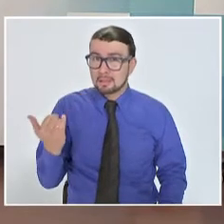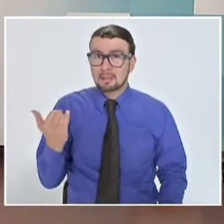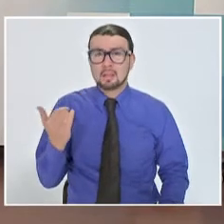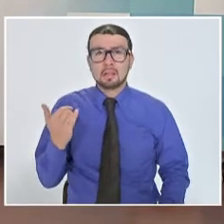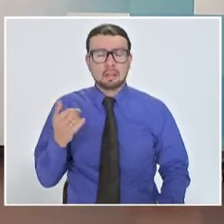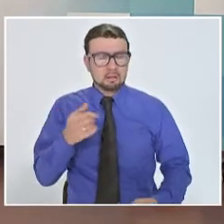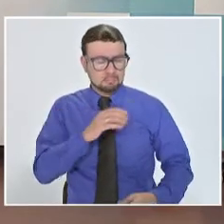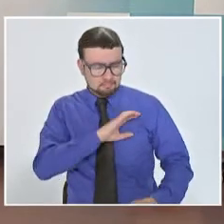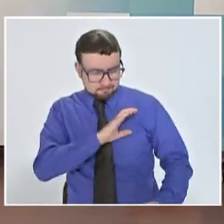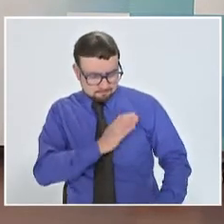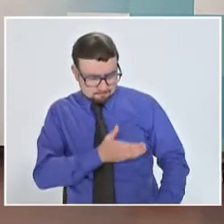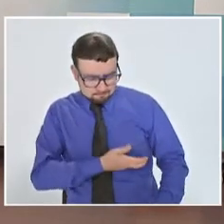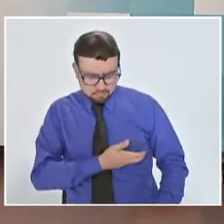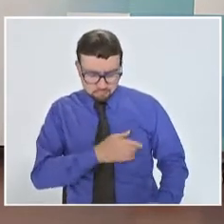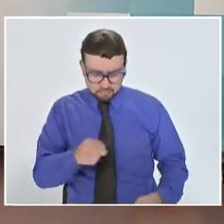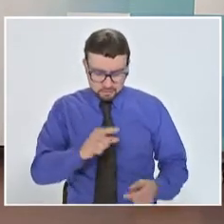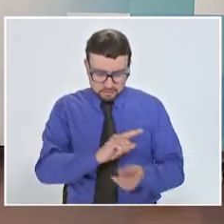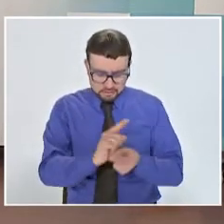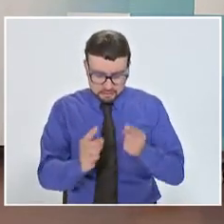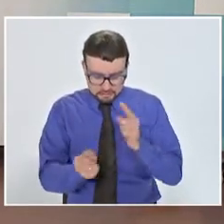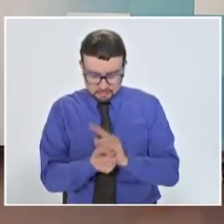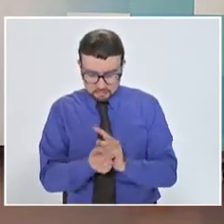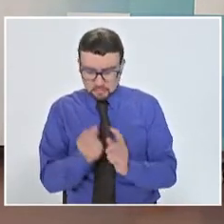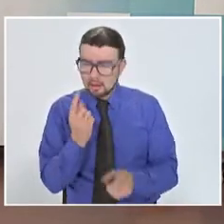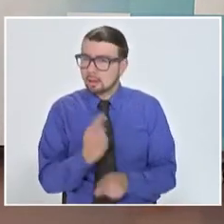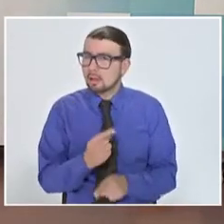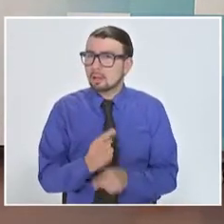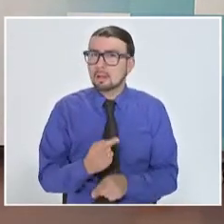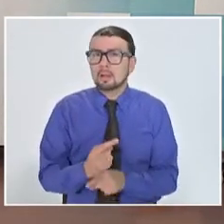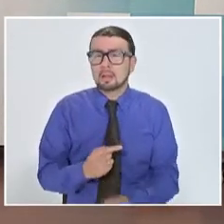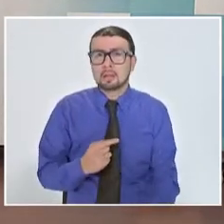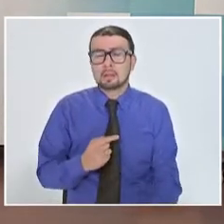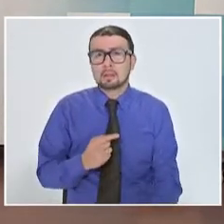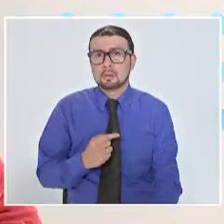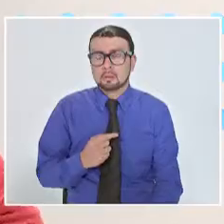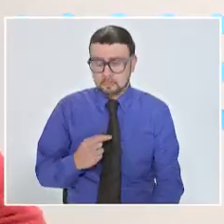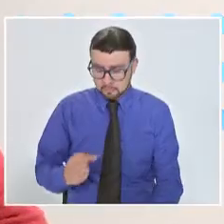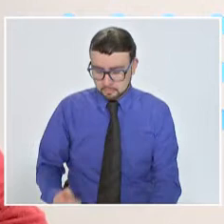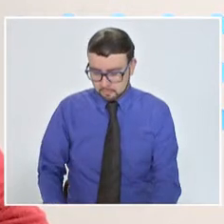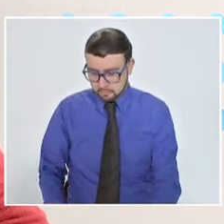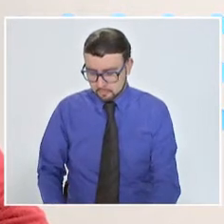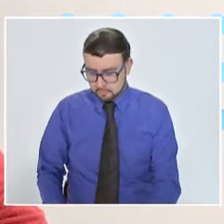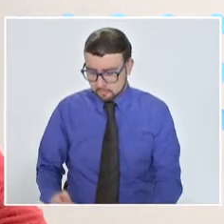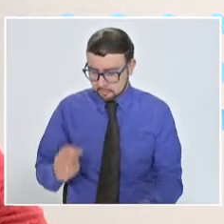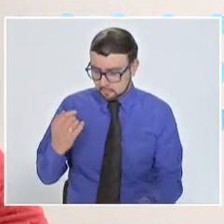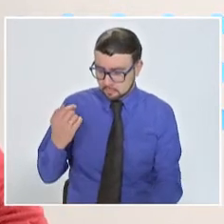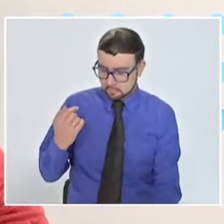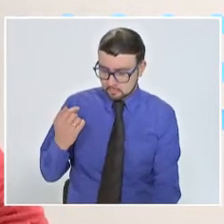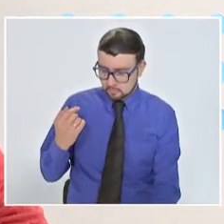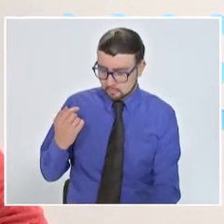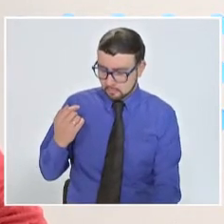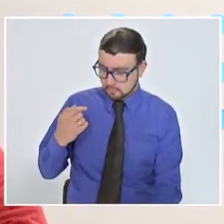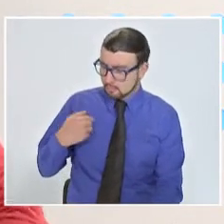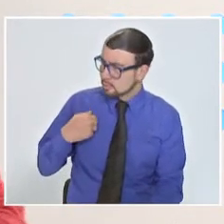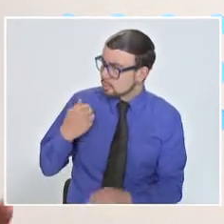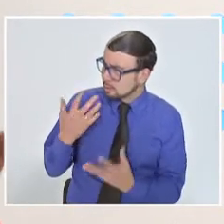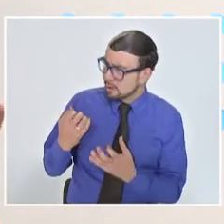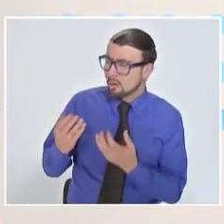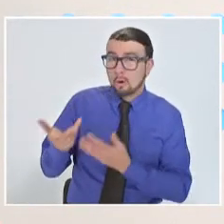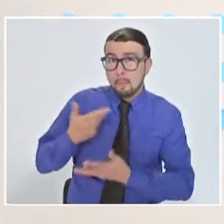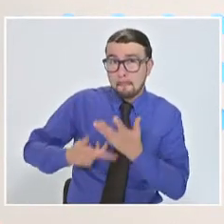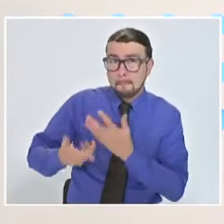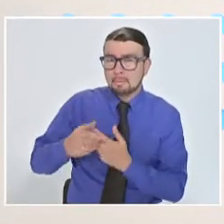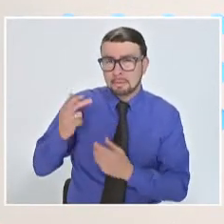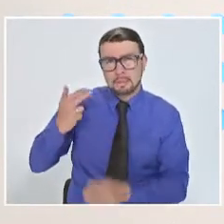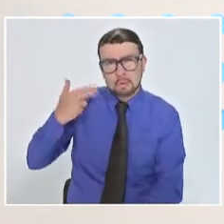los cambios que puede presentar este contexto anatómico. Y yo quiero compartirles una historia